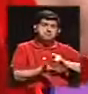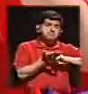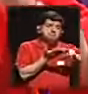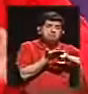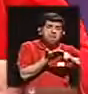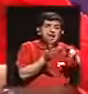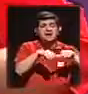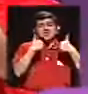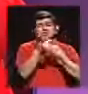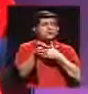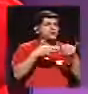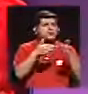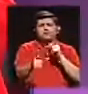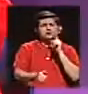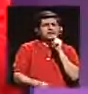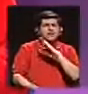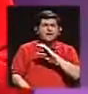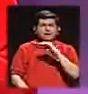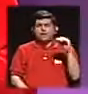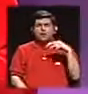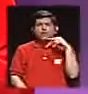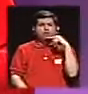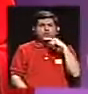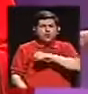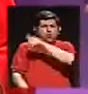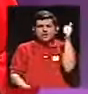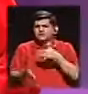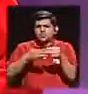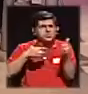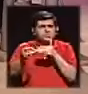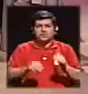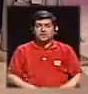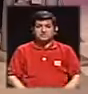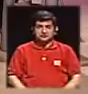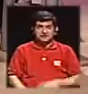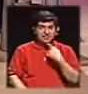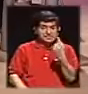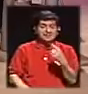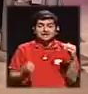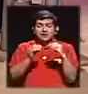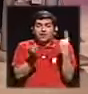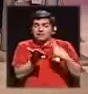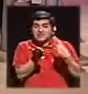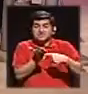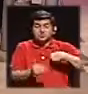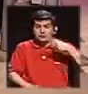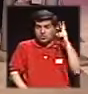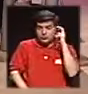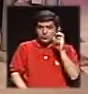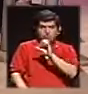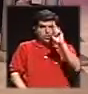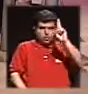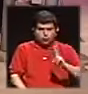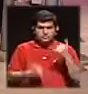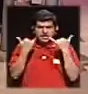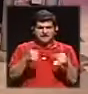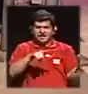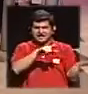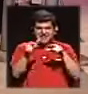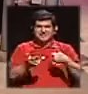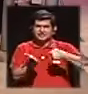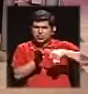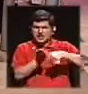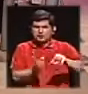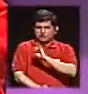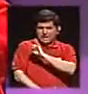verdes, pusieran a quien pusieran, o rojiazul, pusieran a quien pusieran. Usted está diciendo hoy lo más controversial que yo puedo escuchar, es que Costa Rica está preparada para votar a la